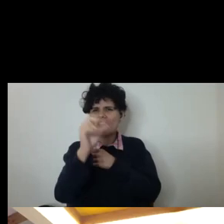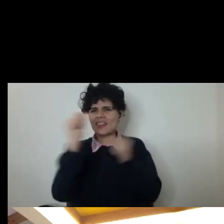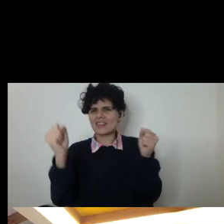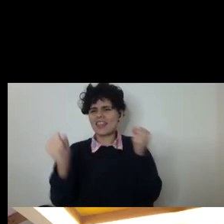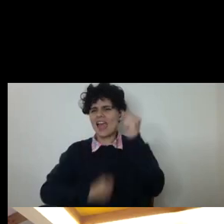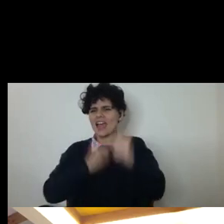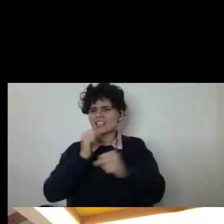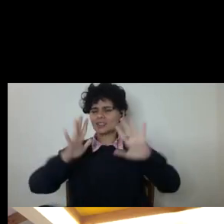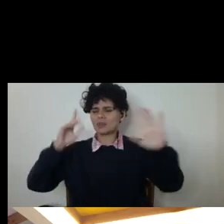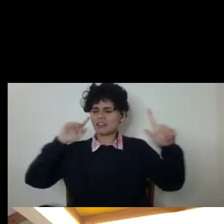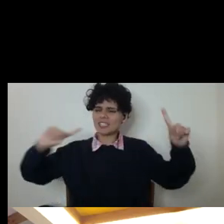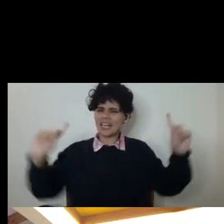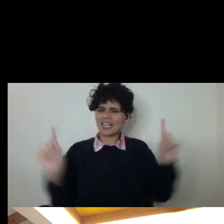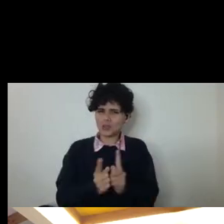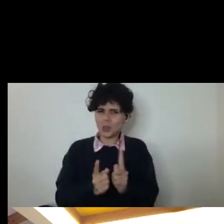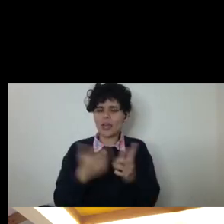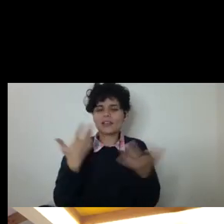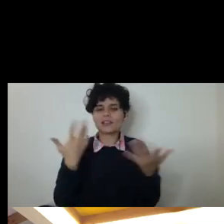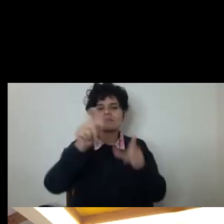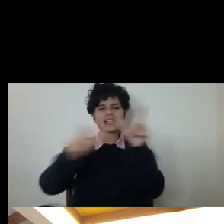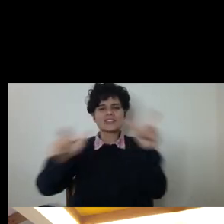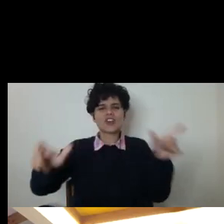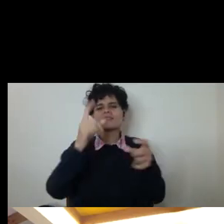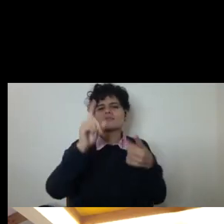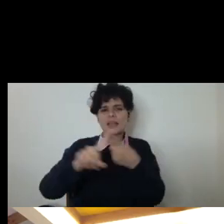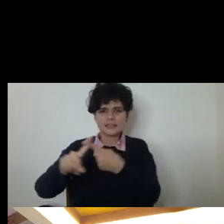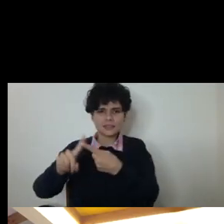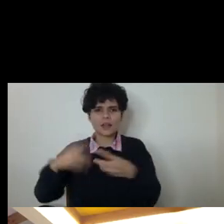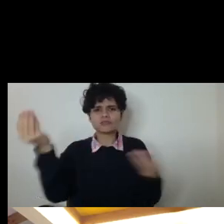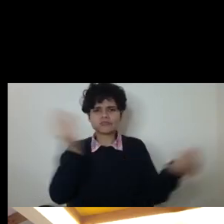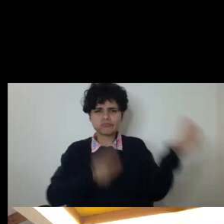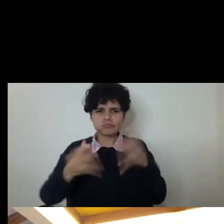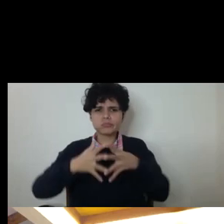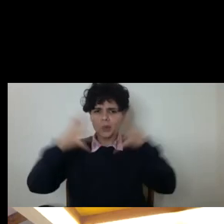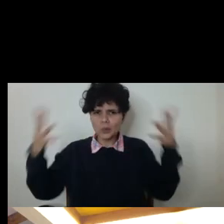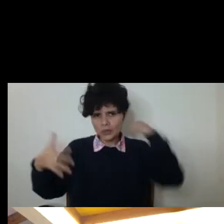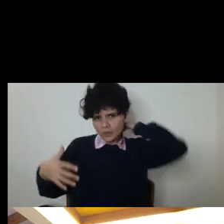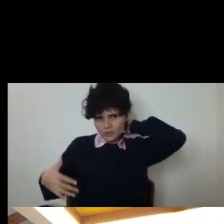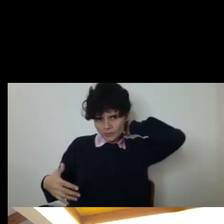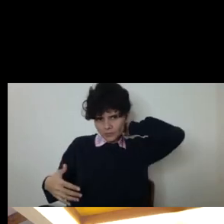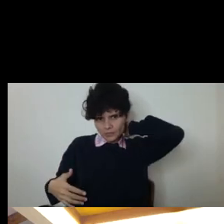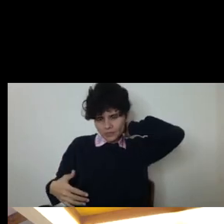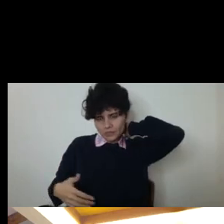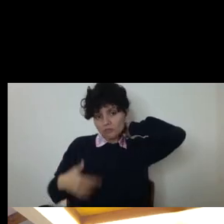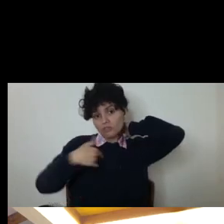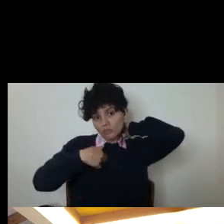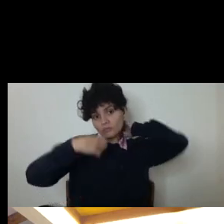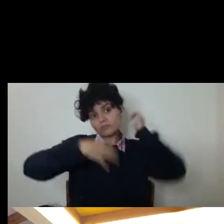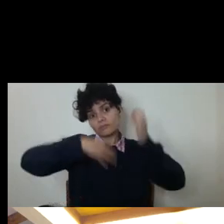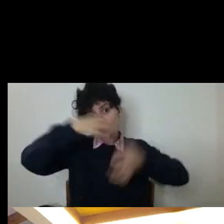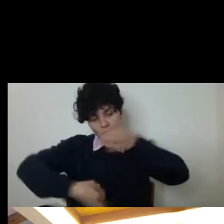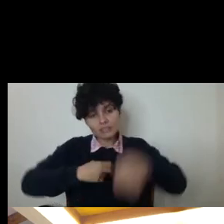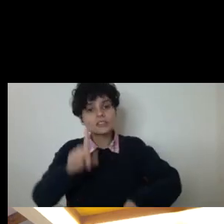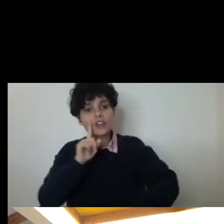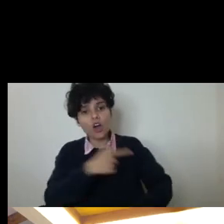ha sido llevado a cabo por muchas personas que han estado en el grupo, colaboradores a quienes he ido mencionando a lo largo de la